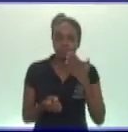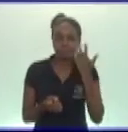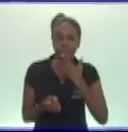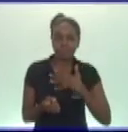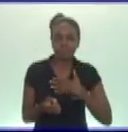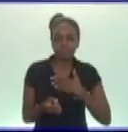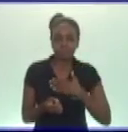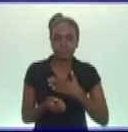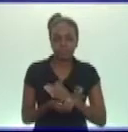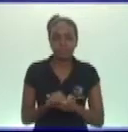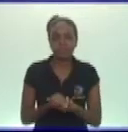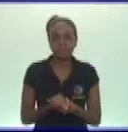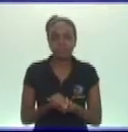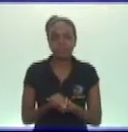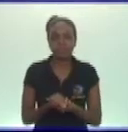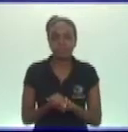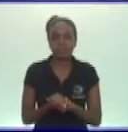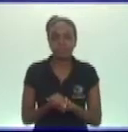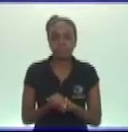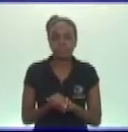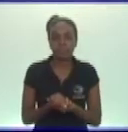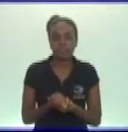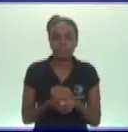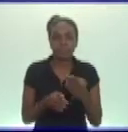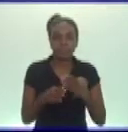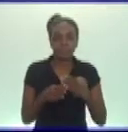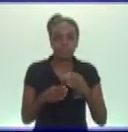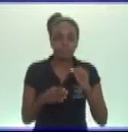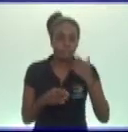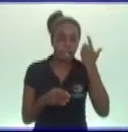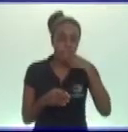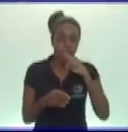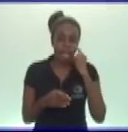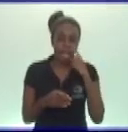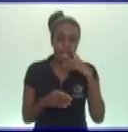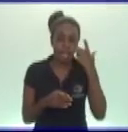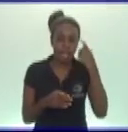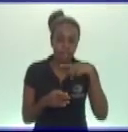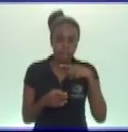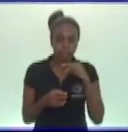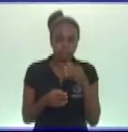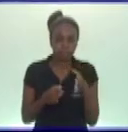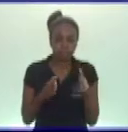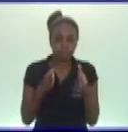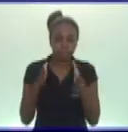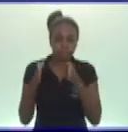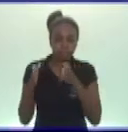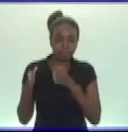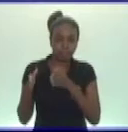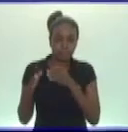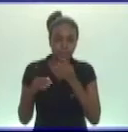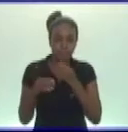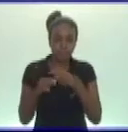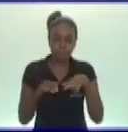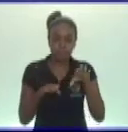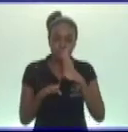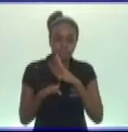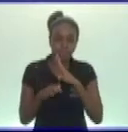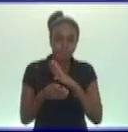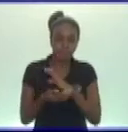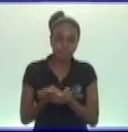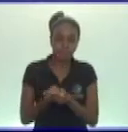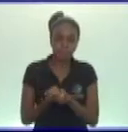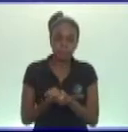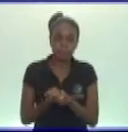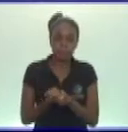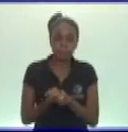el personaje central ni principales, que es Ana, la mucama de la casa, está el principal, que es el que viene a